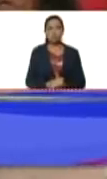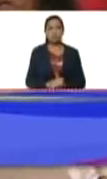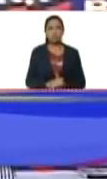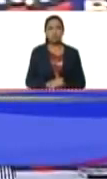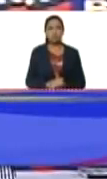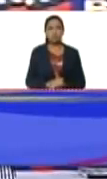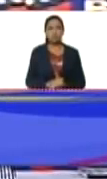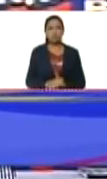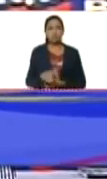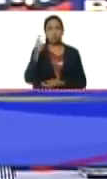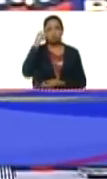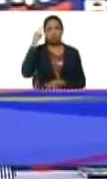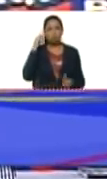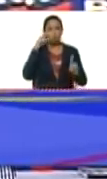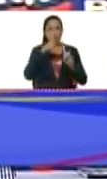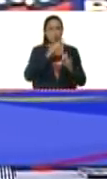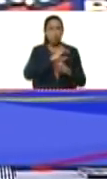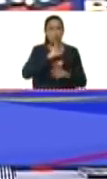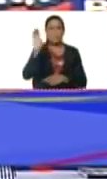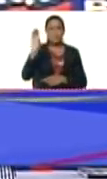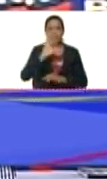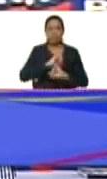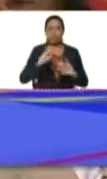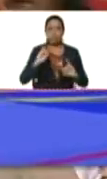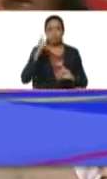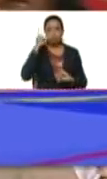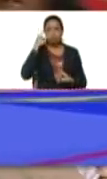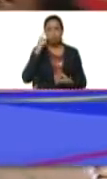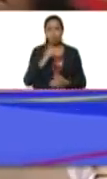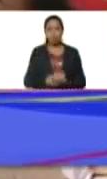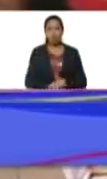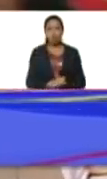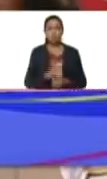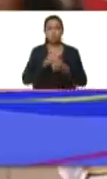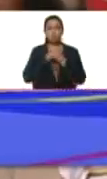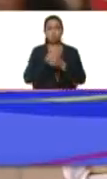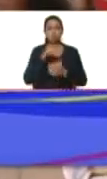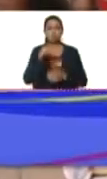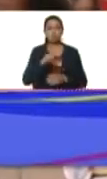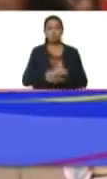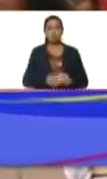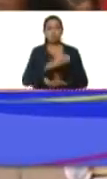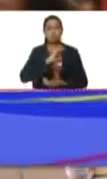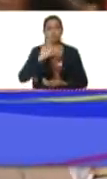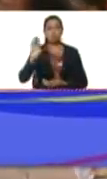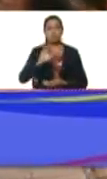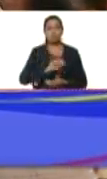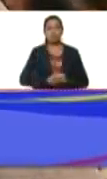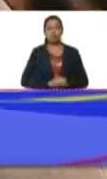¿Señor? ¿Sabes cuál es tu misión para defender la patria? Morir por ella.